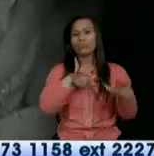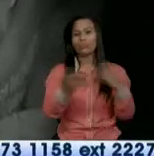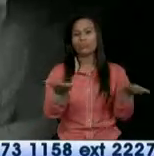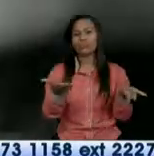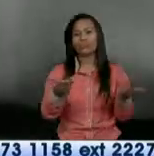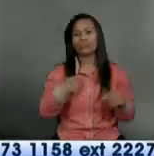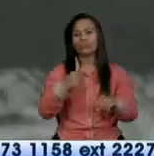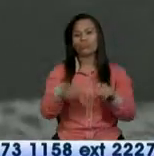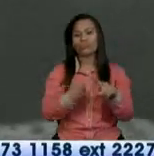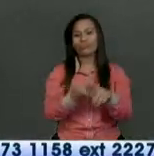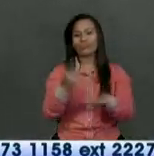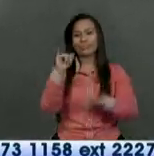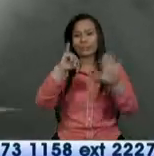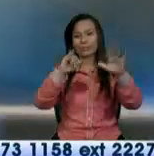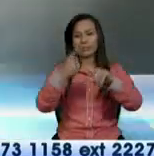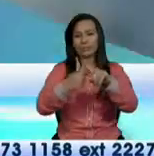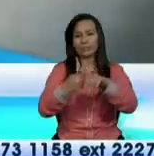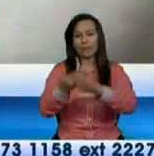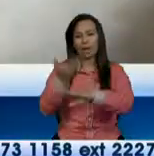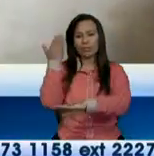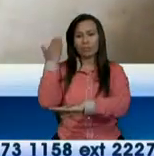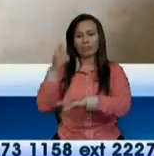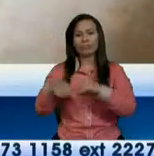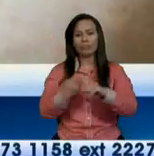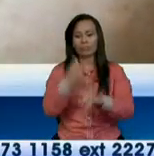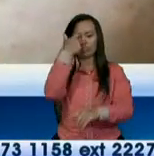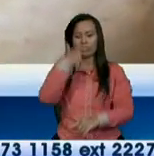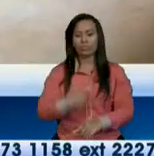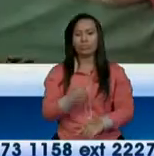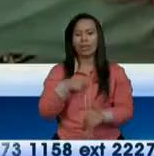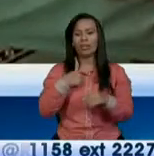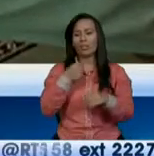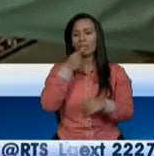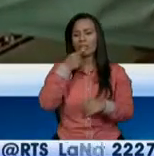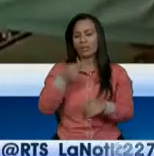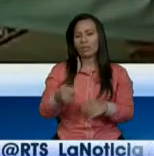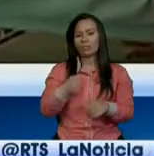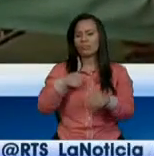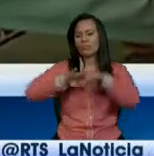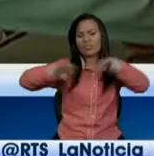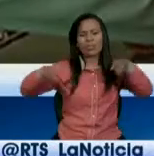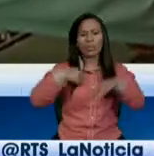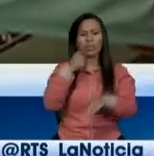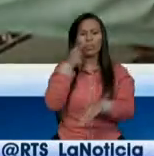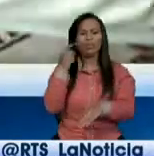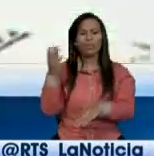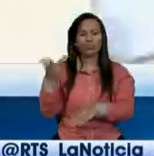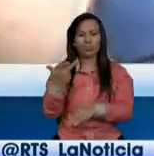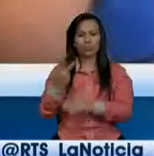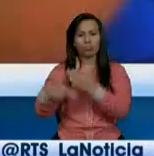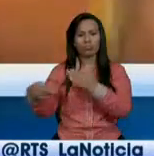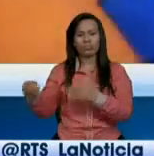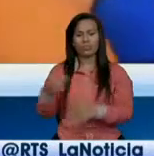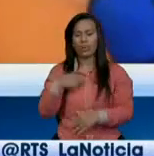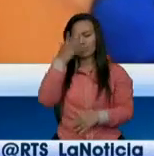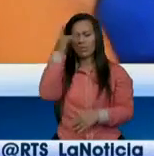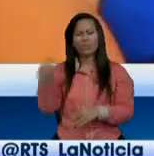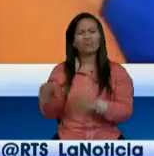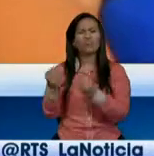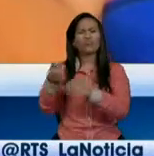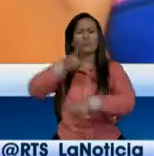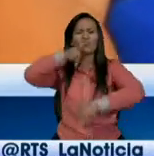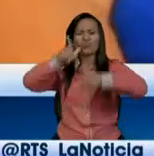dado precisamente hace 6 meses, cuando ella decidió separarse del padre de sus 3 hijos. Por su